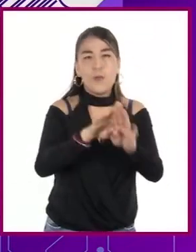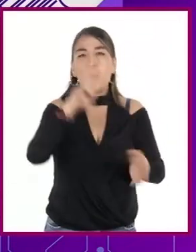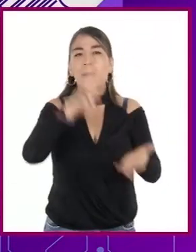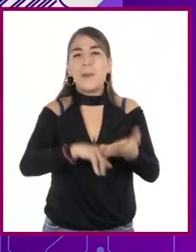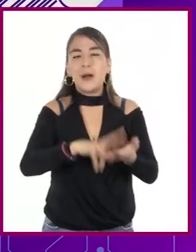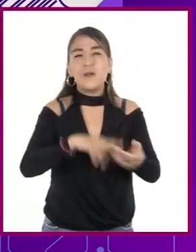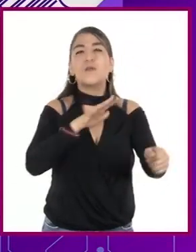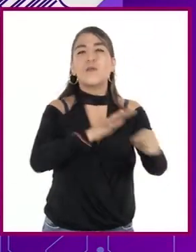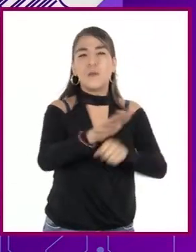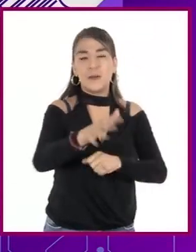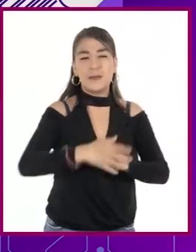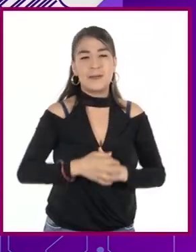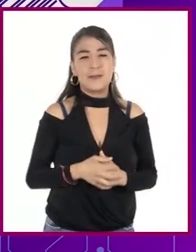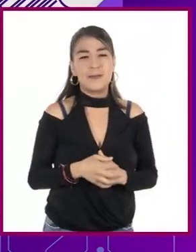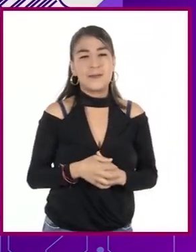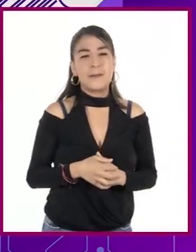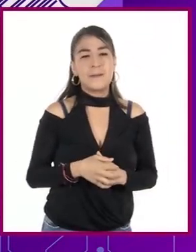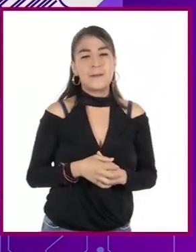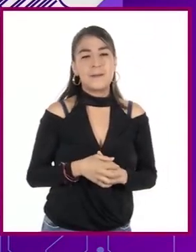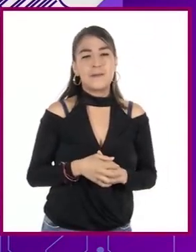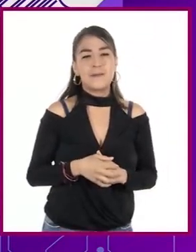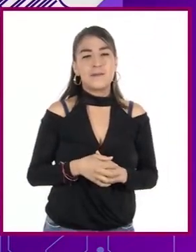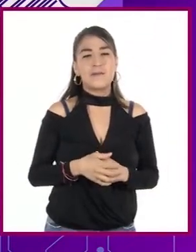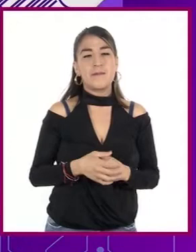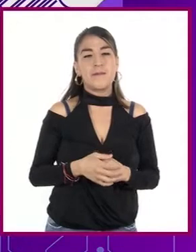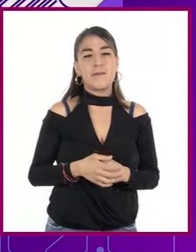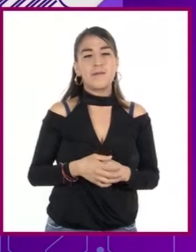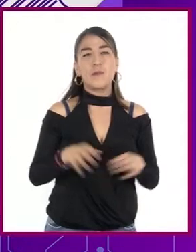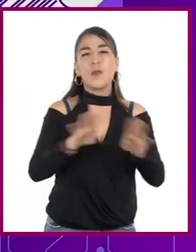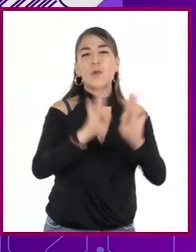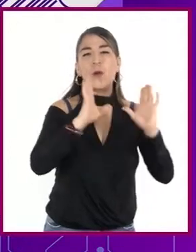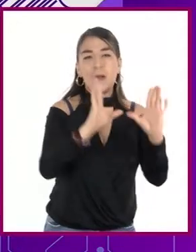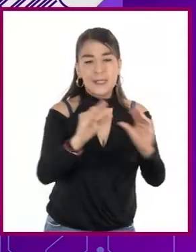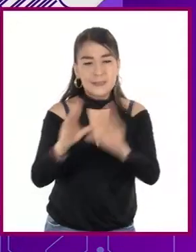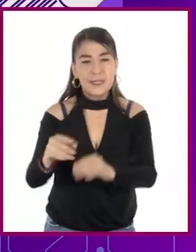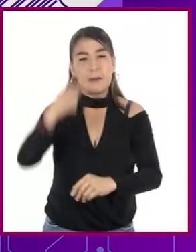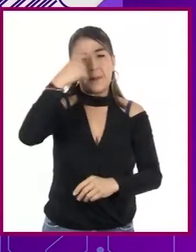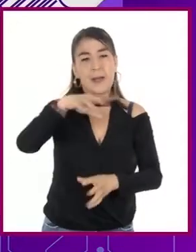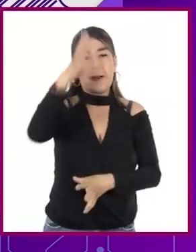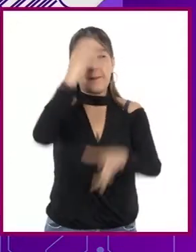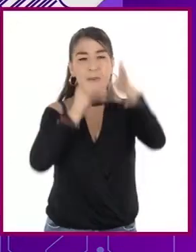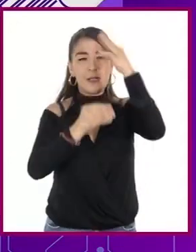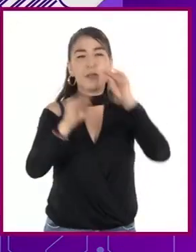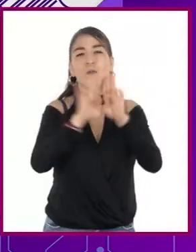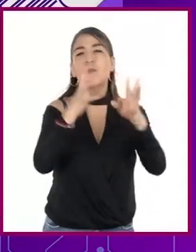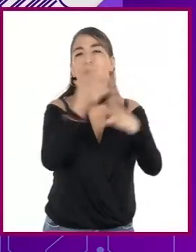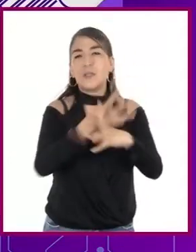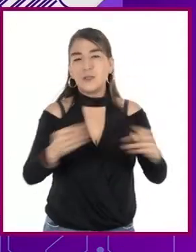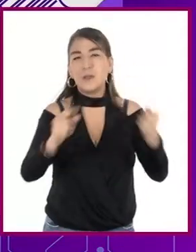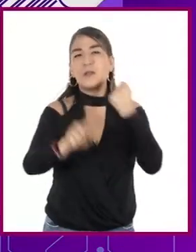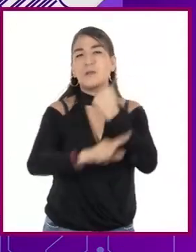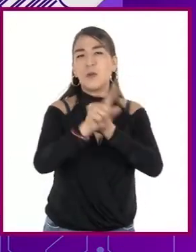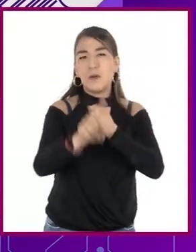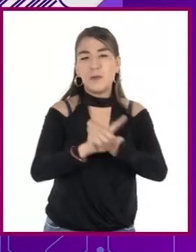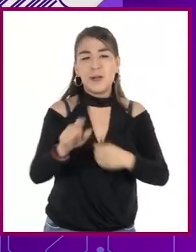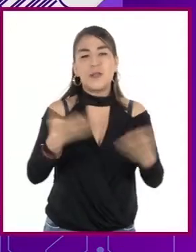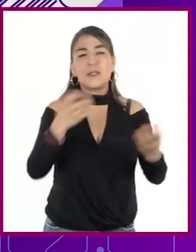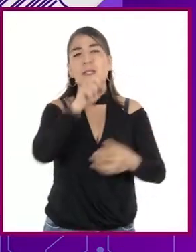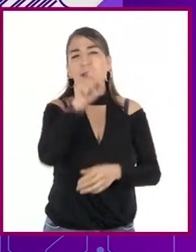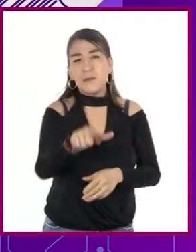como supone enseñar y aprender a resolver los conflictos. Es una